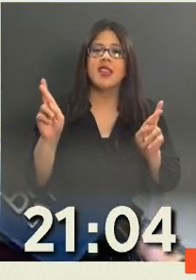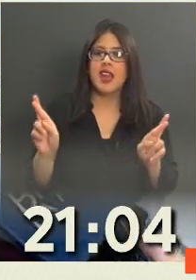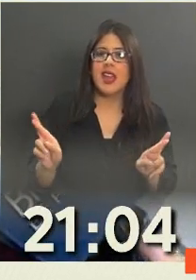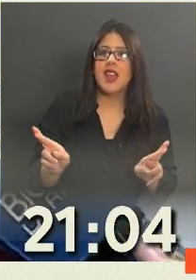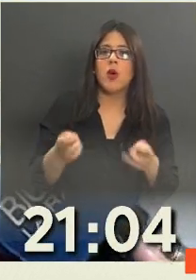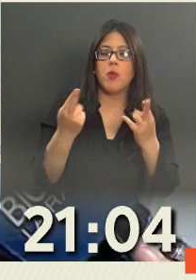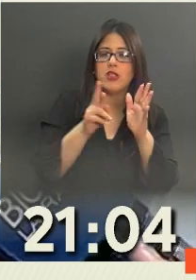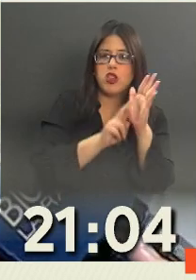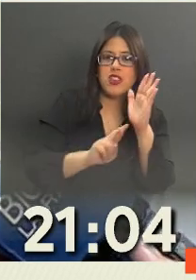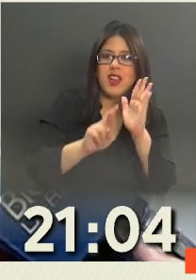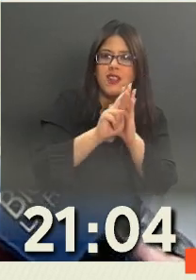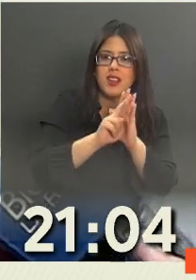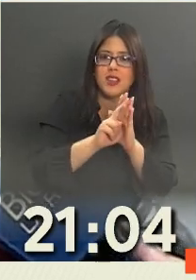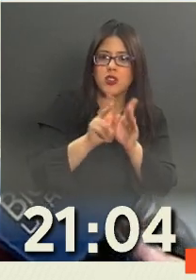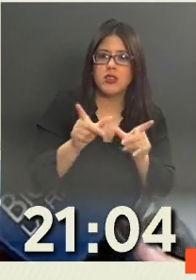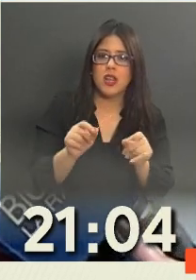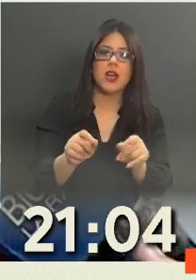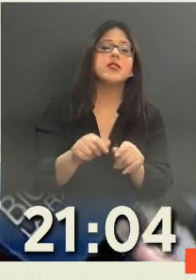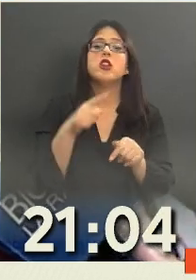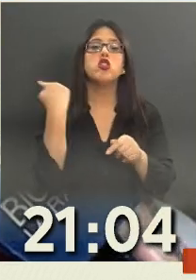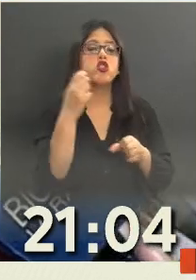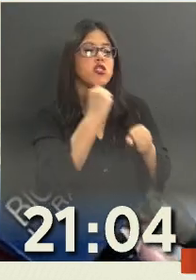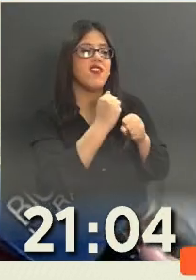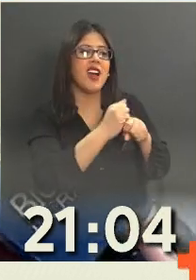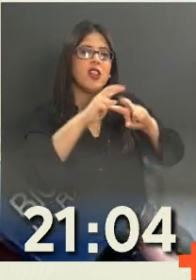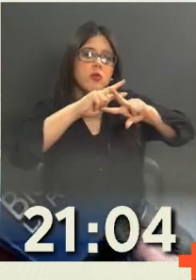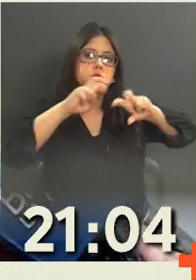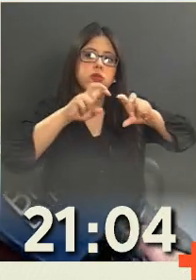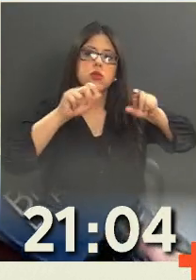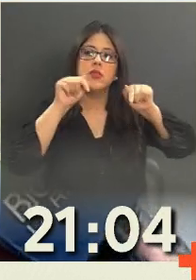para determinar aquello, sin perjuicio de lo cual,